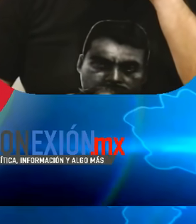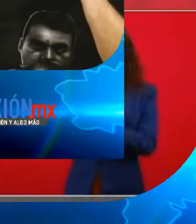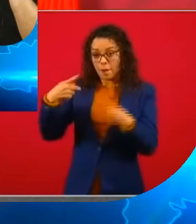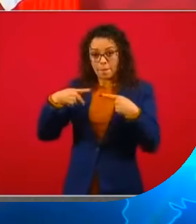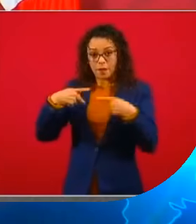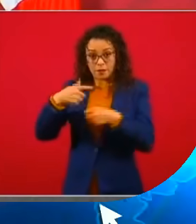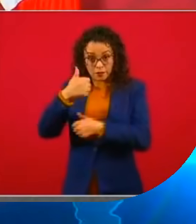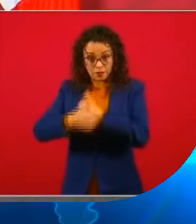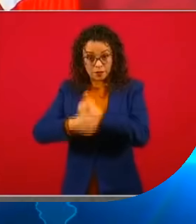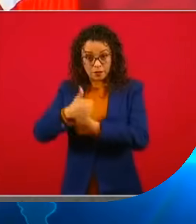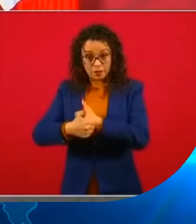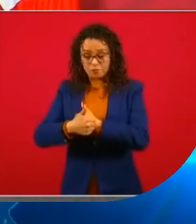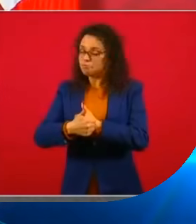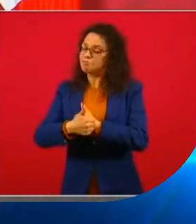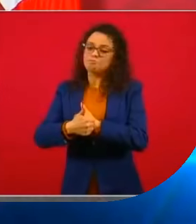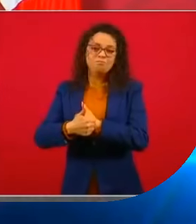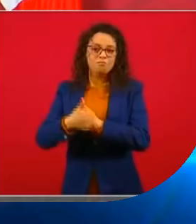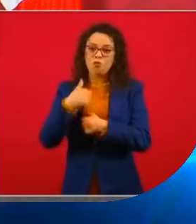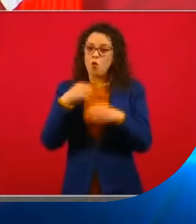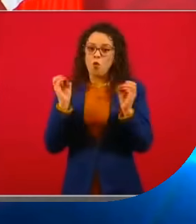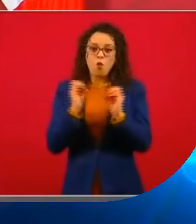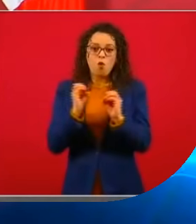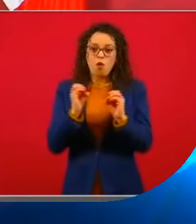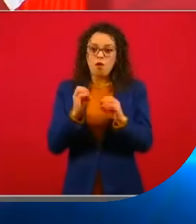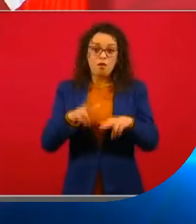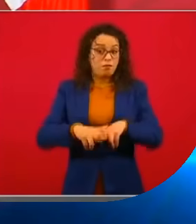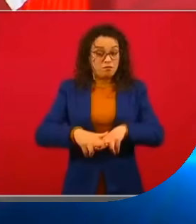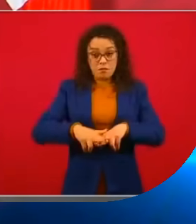a nadie, en ningún caso.